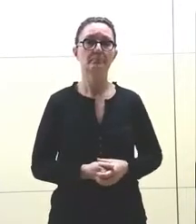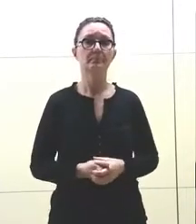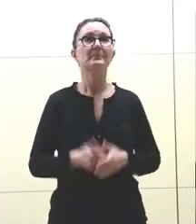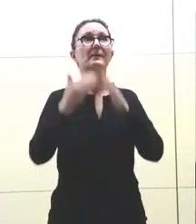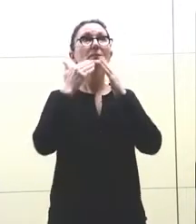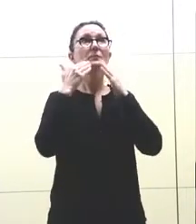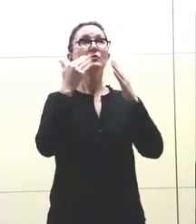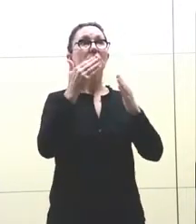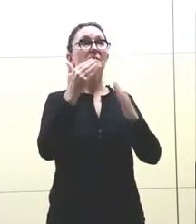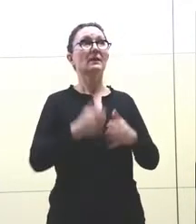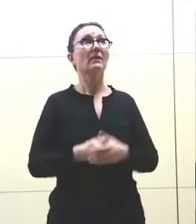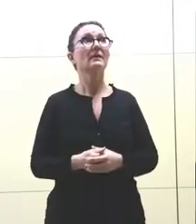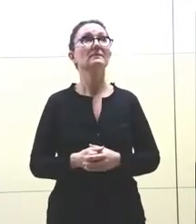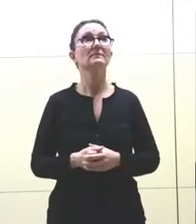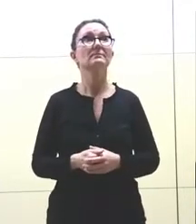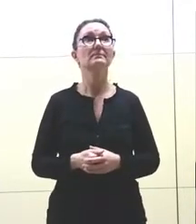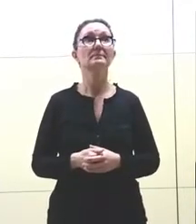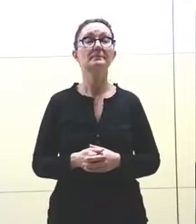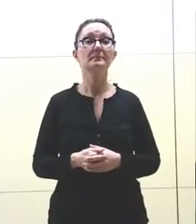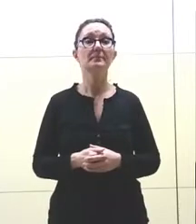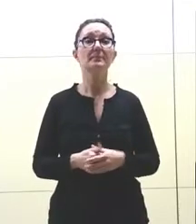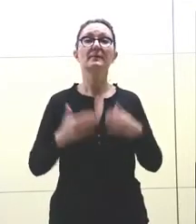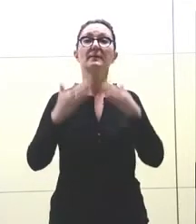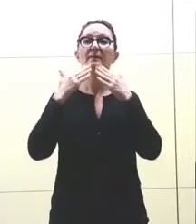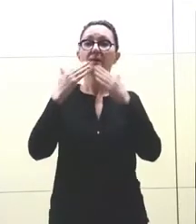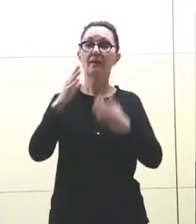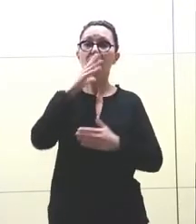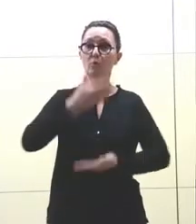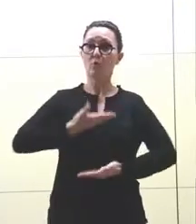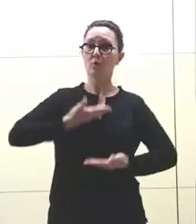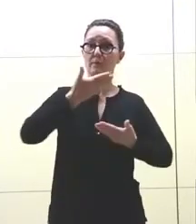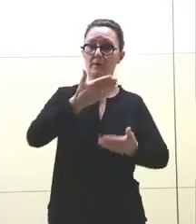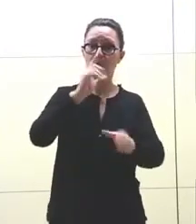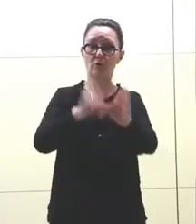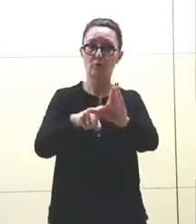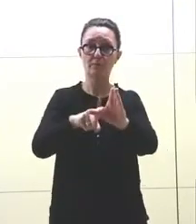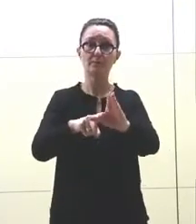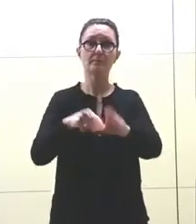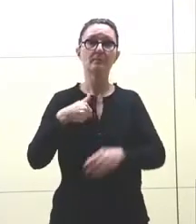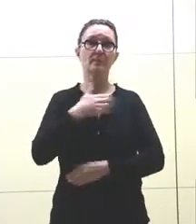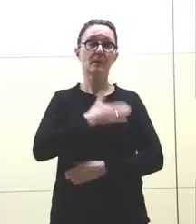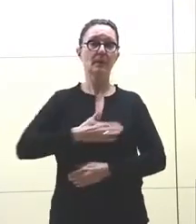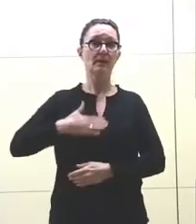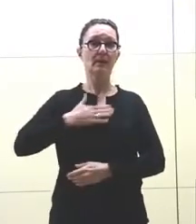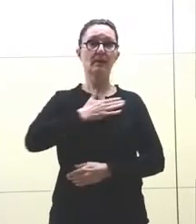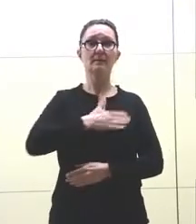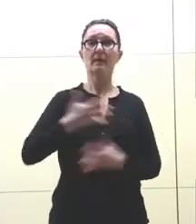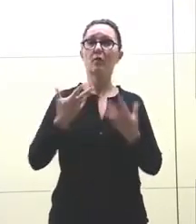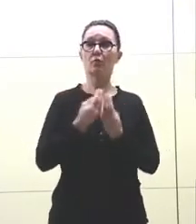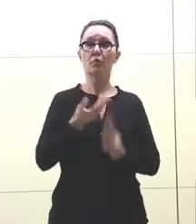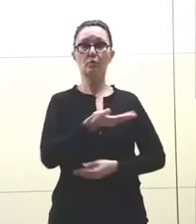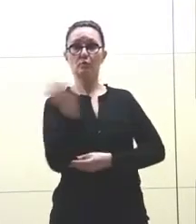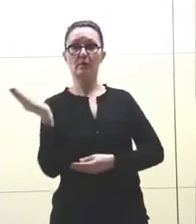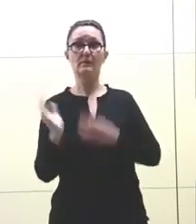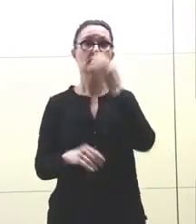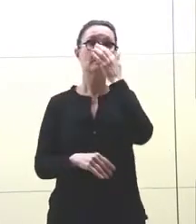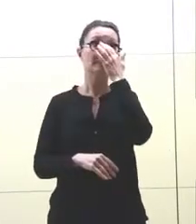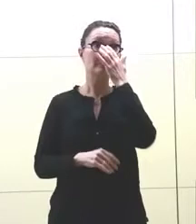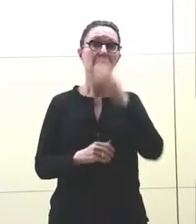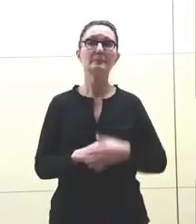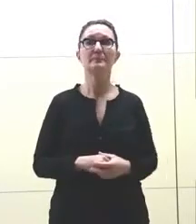Muchas gracias, Pedro. Muchas gracias por la invitación. Estoy encantado de estar aquí con ustedes